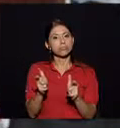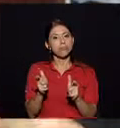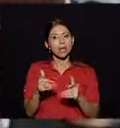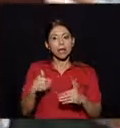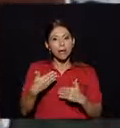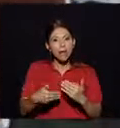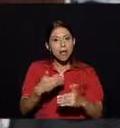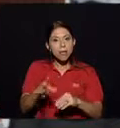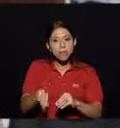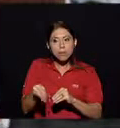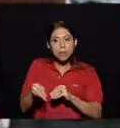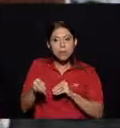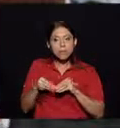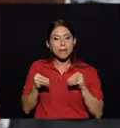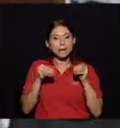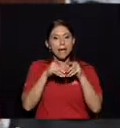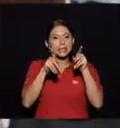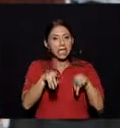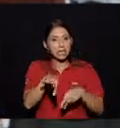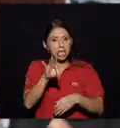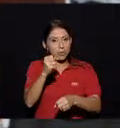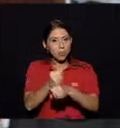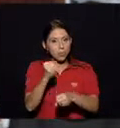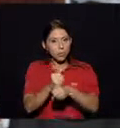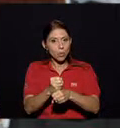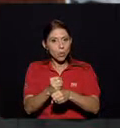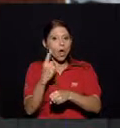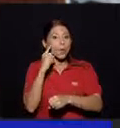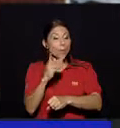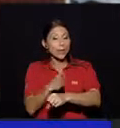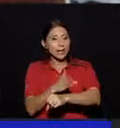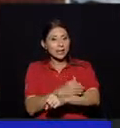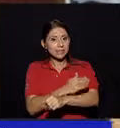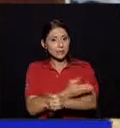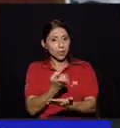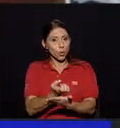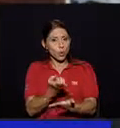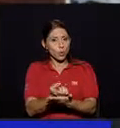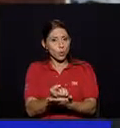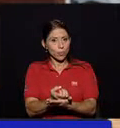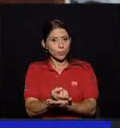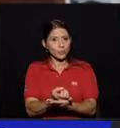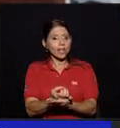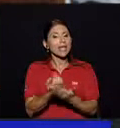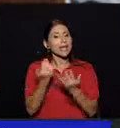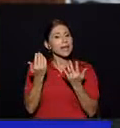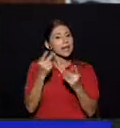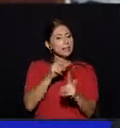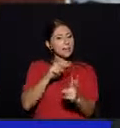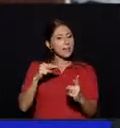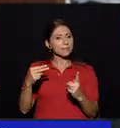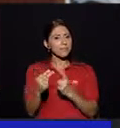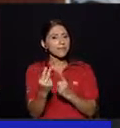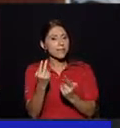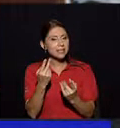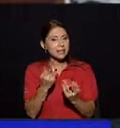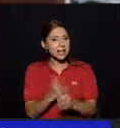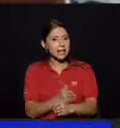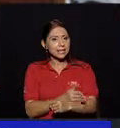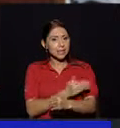gente empleada por el crecimiento económico y las perspectivas de crecimiento económico son